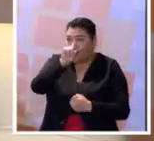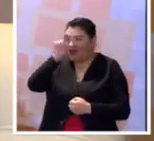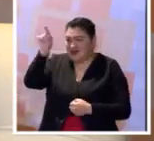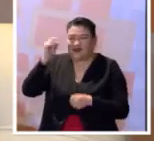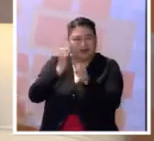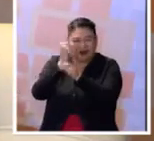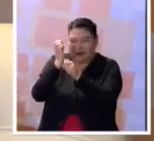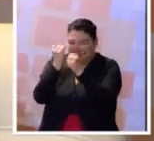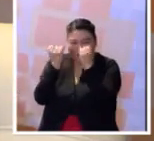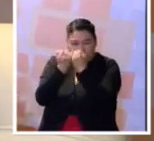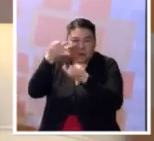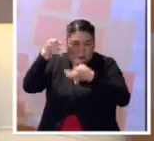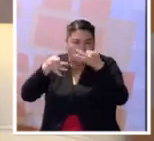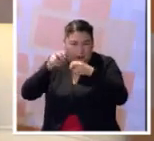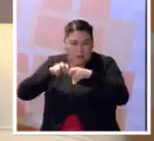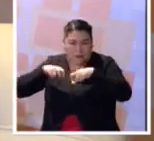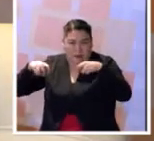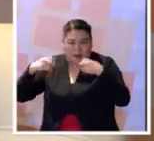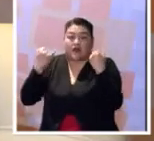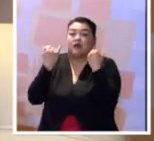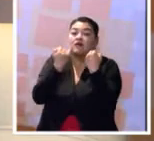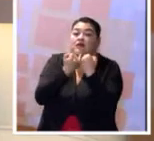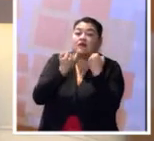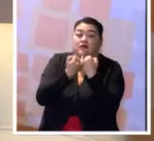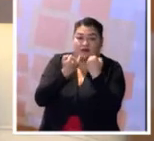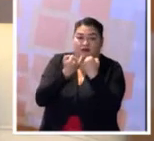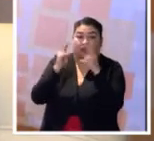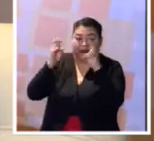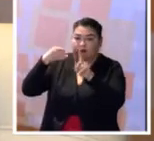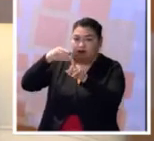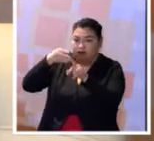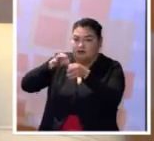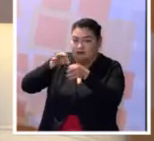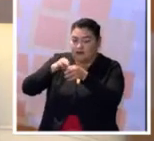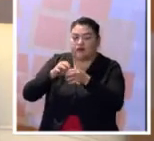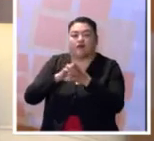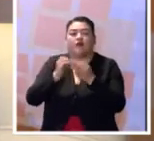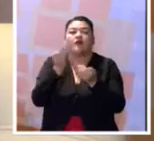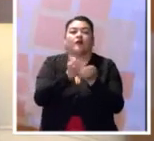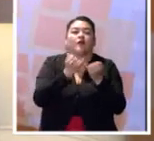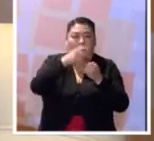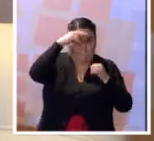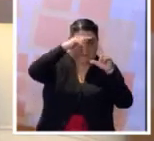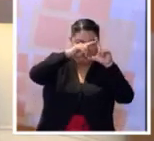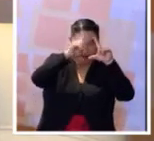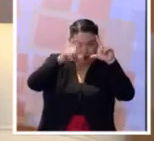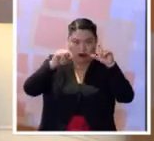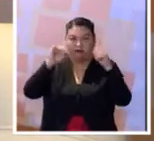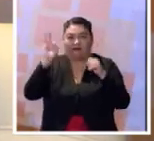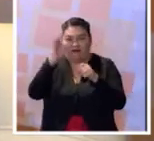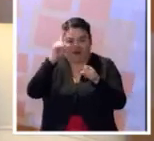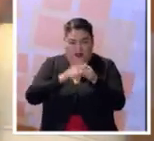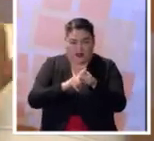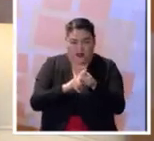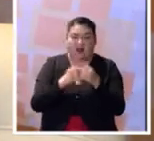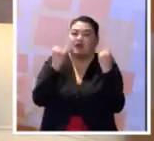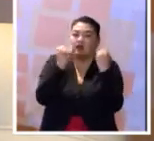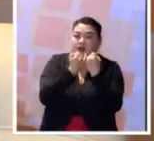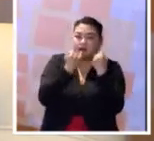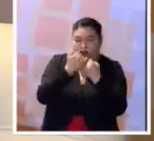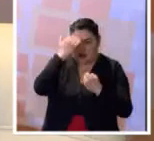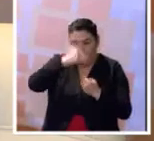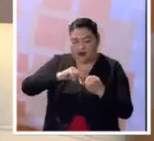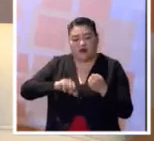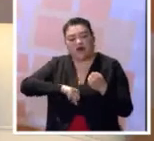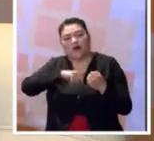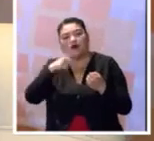tiene una cultura que ha permeado en todos los niveles, desde el ámbito de la judicatura electoral y también la judicatura